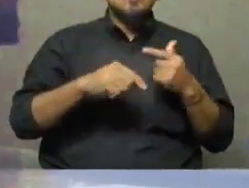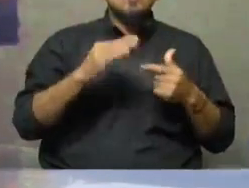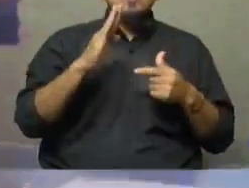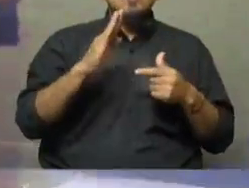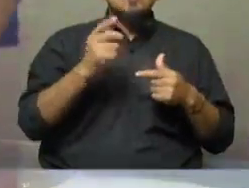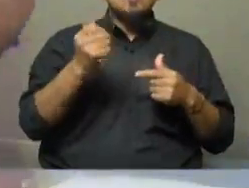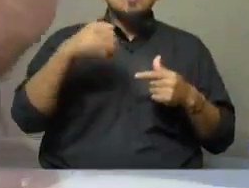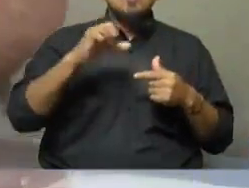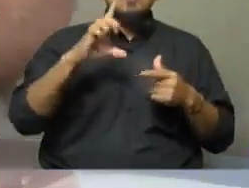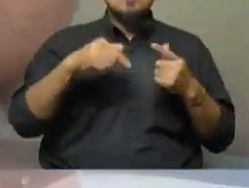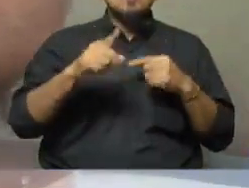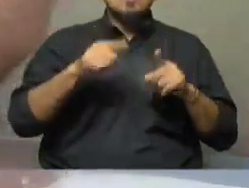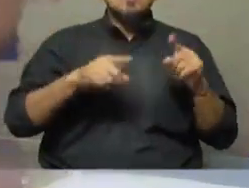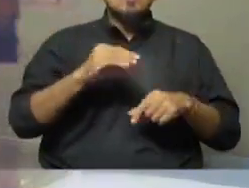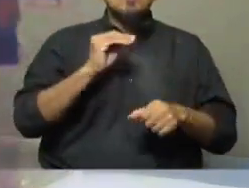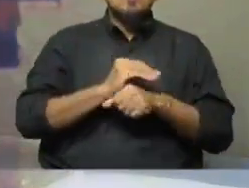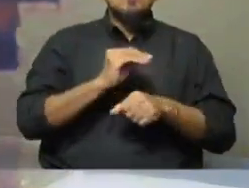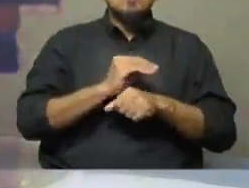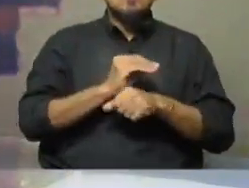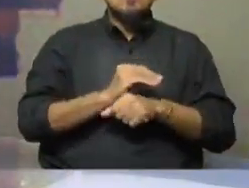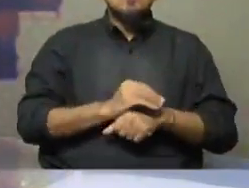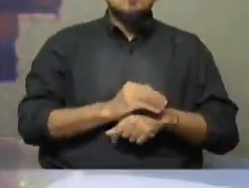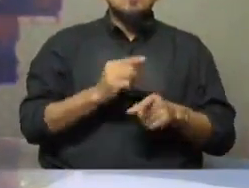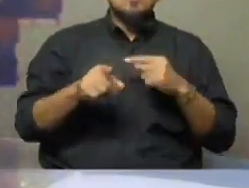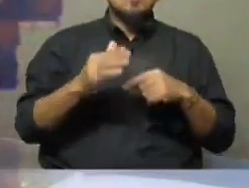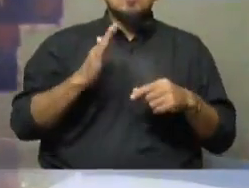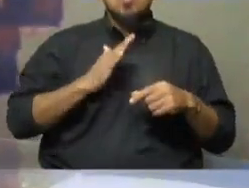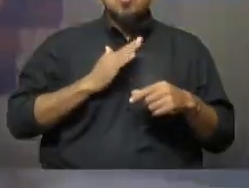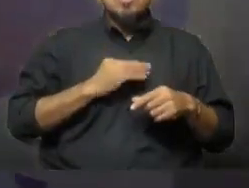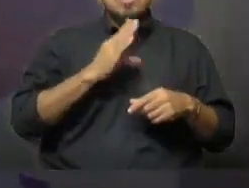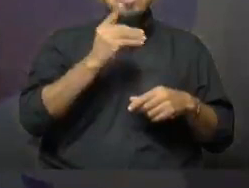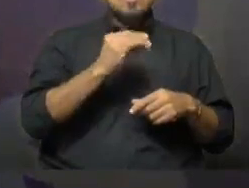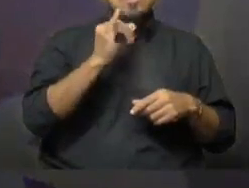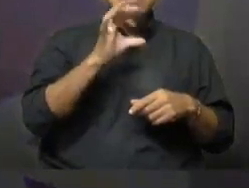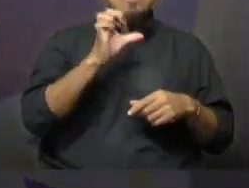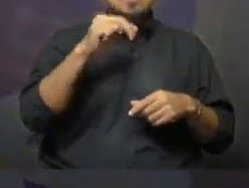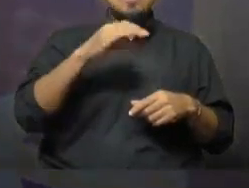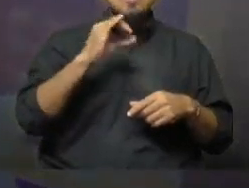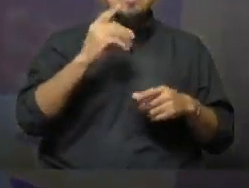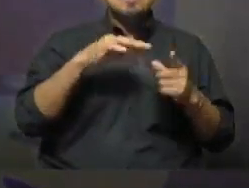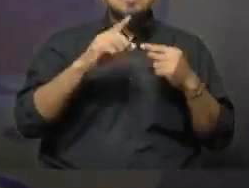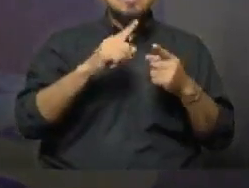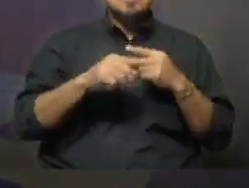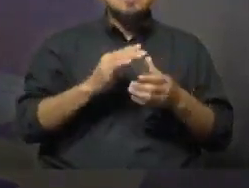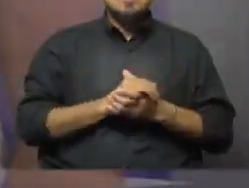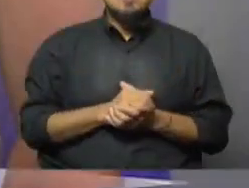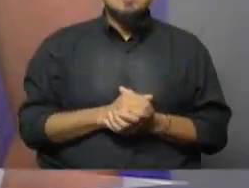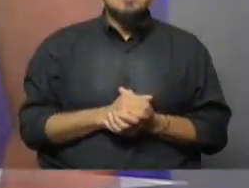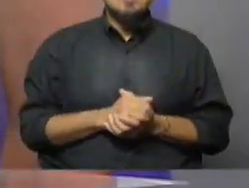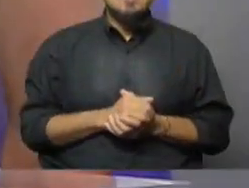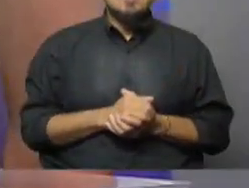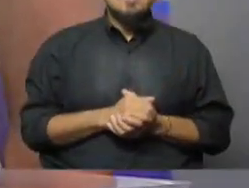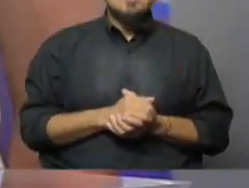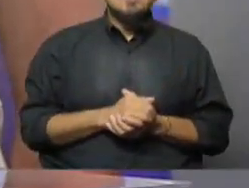Román, gestora cultural, ambas de Midmus, Mujeres y Disidencias en la Música Uruguaya. Fuerte aplauso para ellas y bienvenidas a